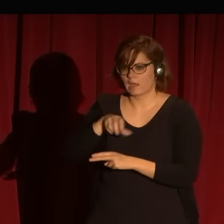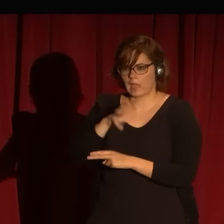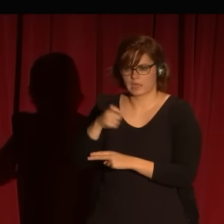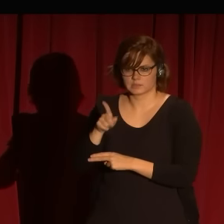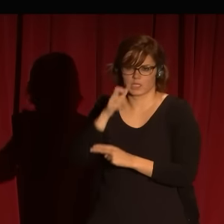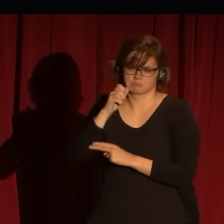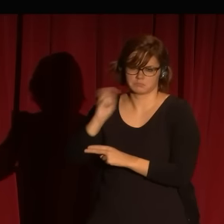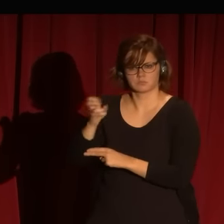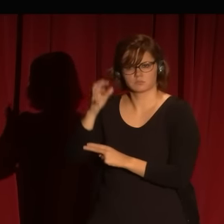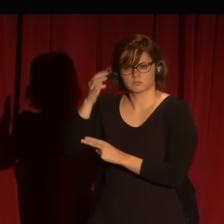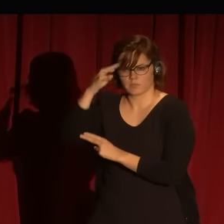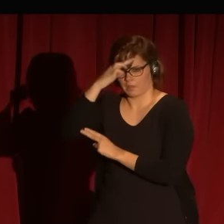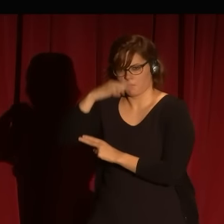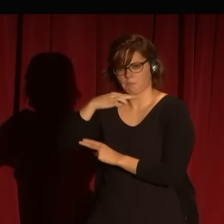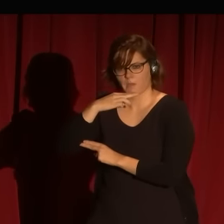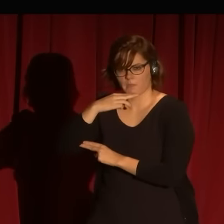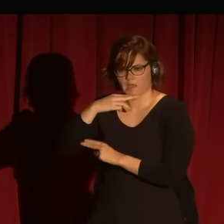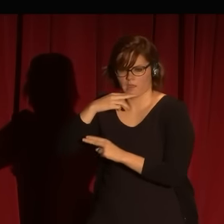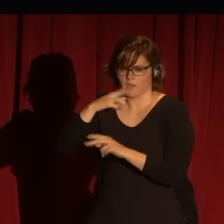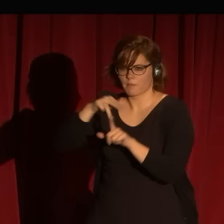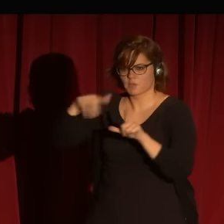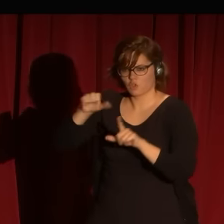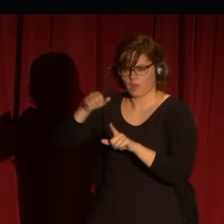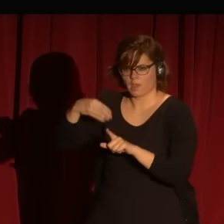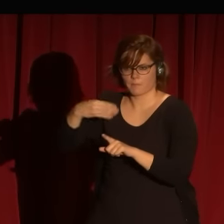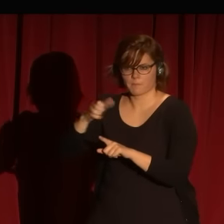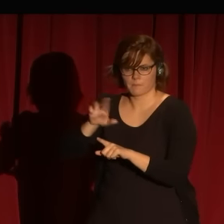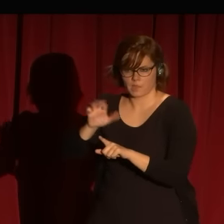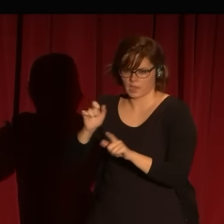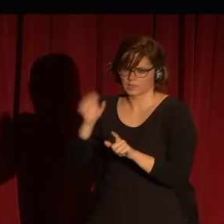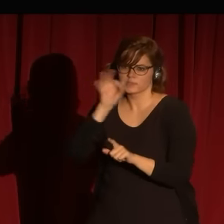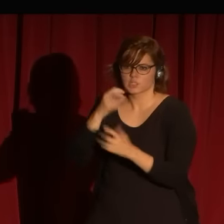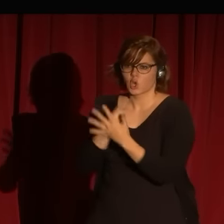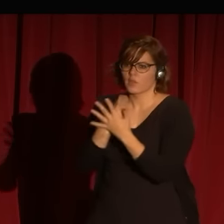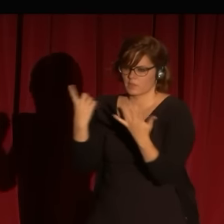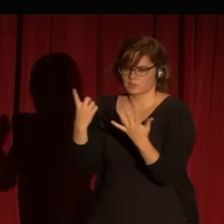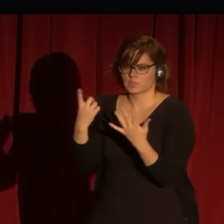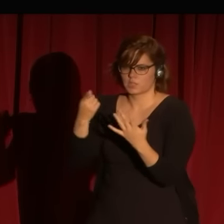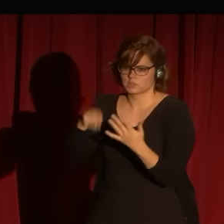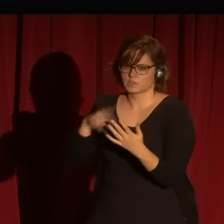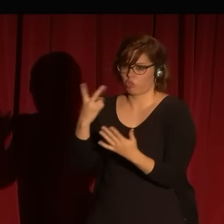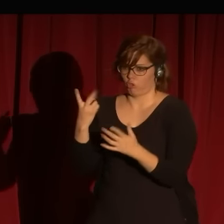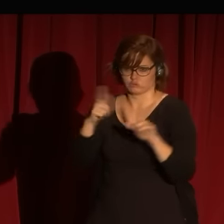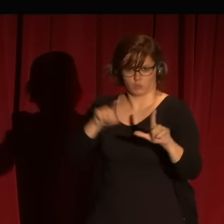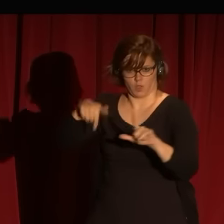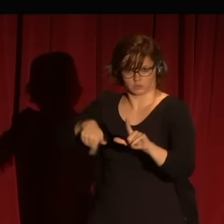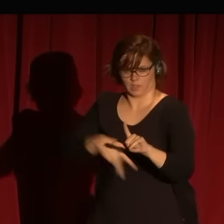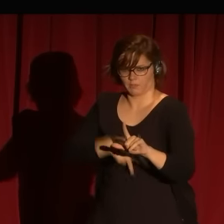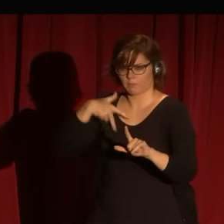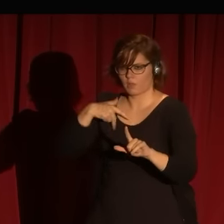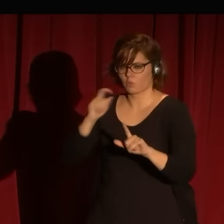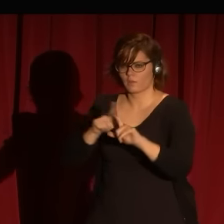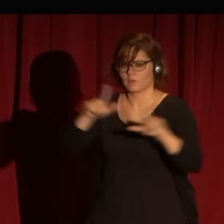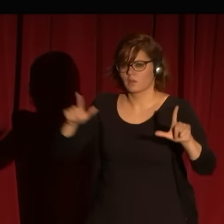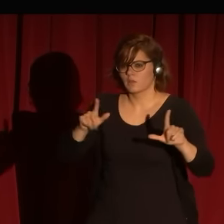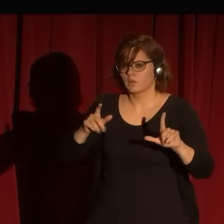Sanders van hemessen uno de los grandes pintores de amberes del 16 de quien tenemos en el Prado colgados dos cuadros grandes uno es la extracción de